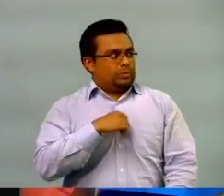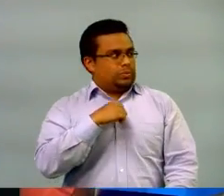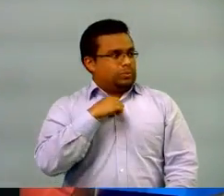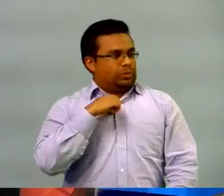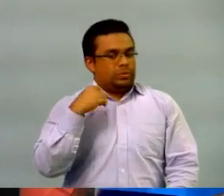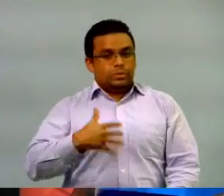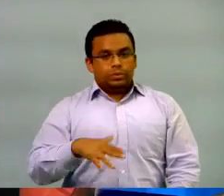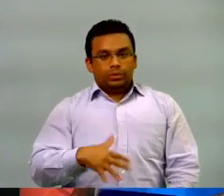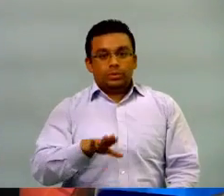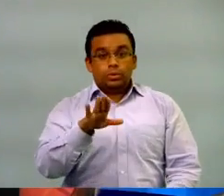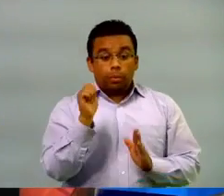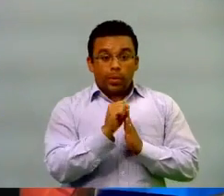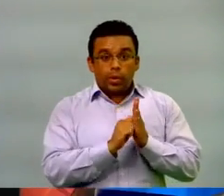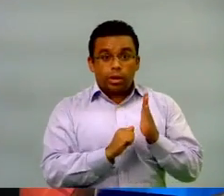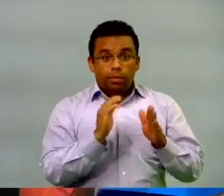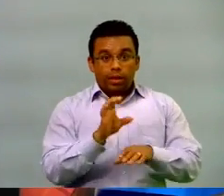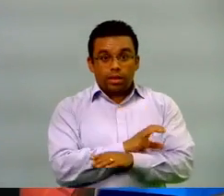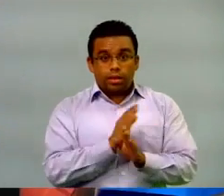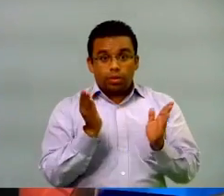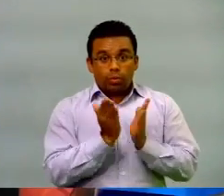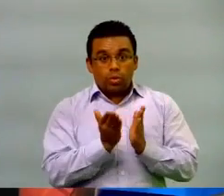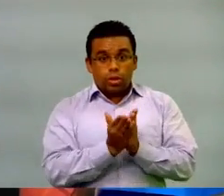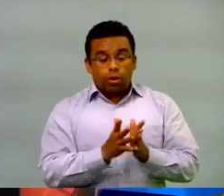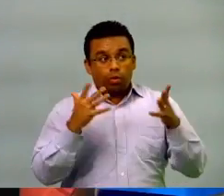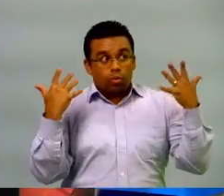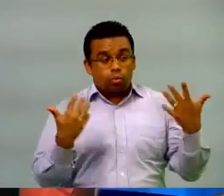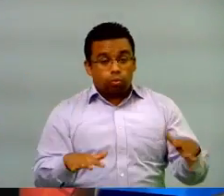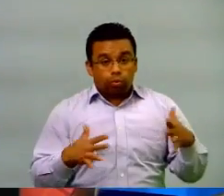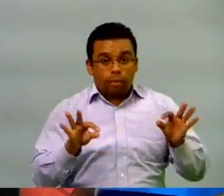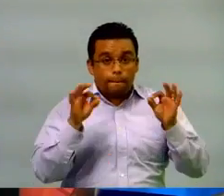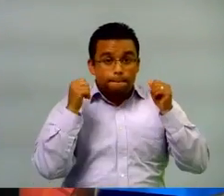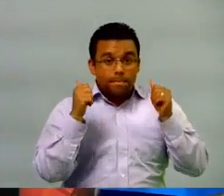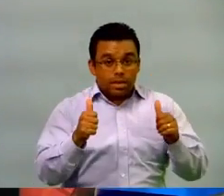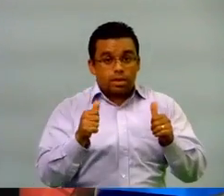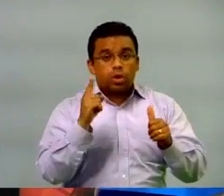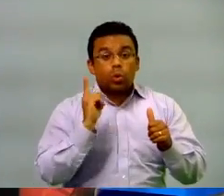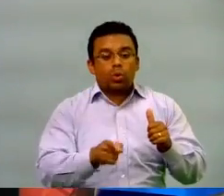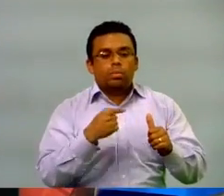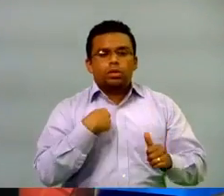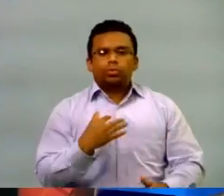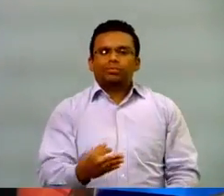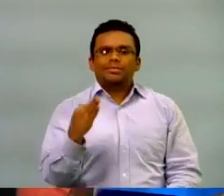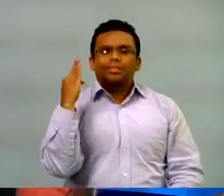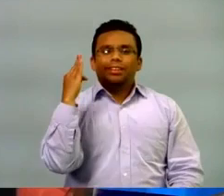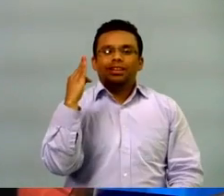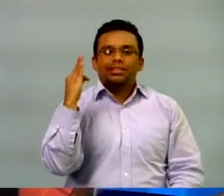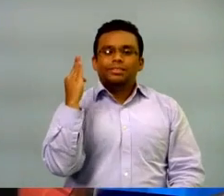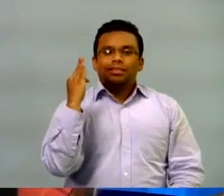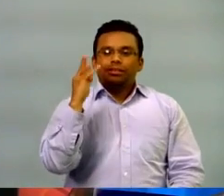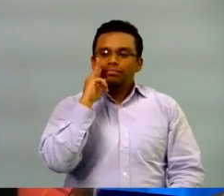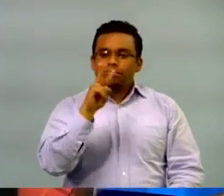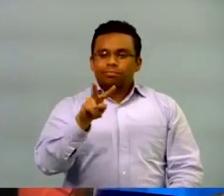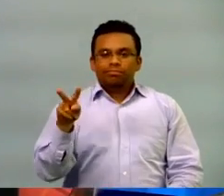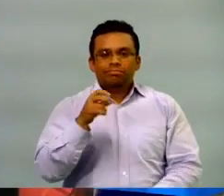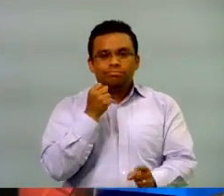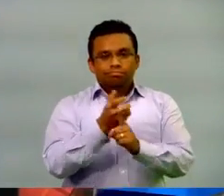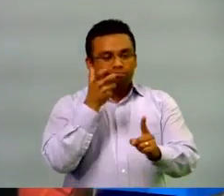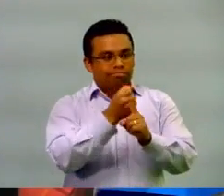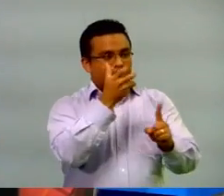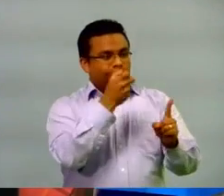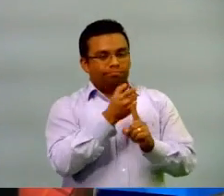miembro de este programa porque definitivamente somos testigos activos de todo el impacto social que se está logrando a través del